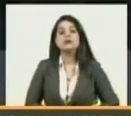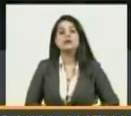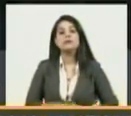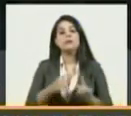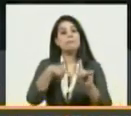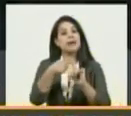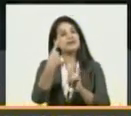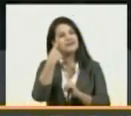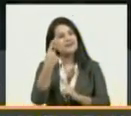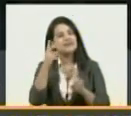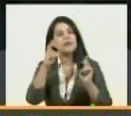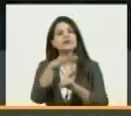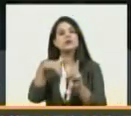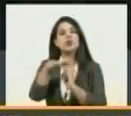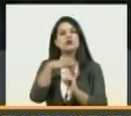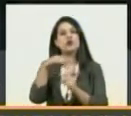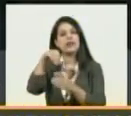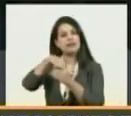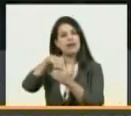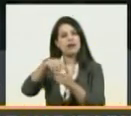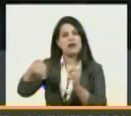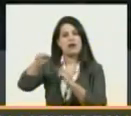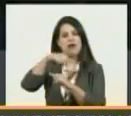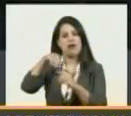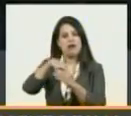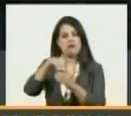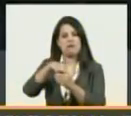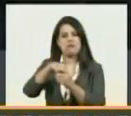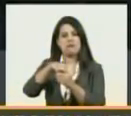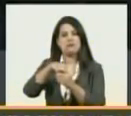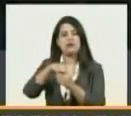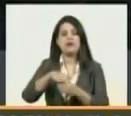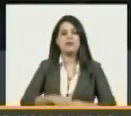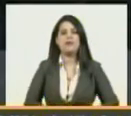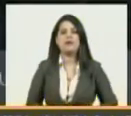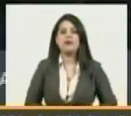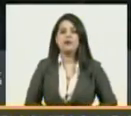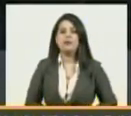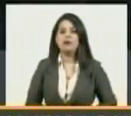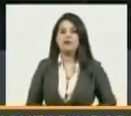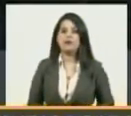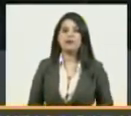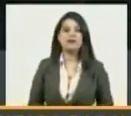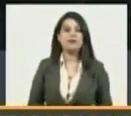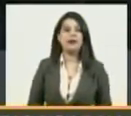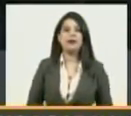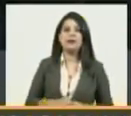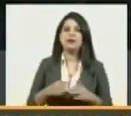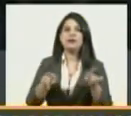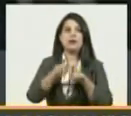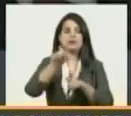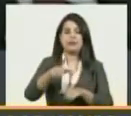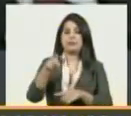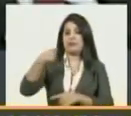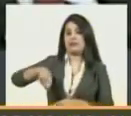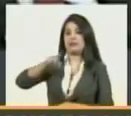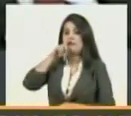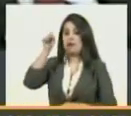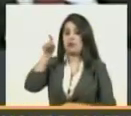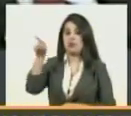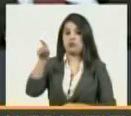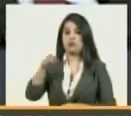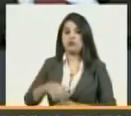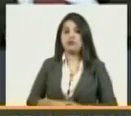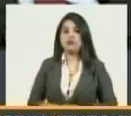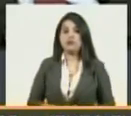Y ni hablar en cuanto a las situaciones internas, porque hablan mucho del liderazgo del presidente Nicolás Maduro, del